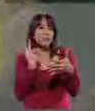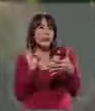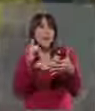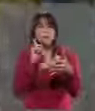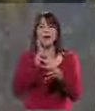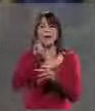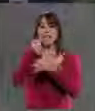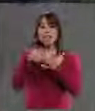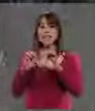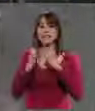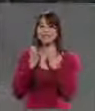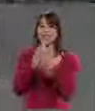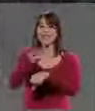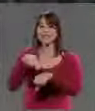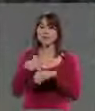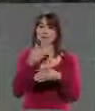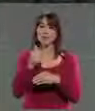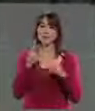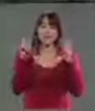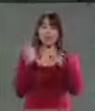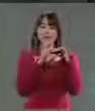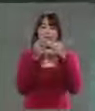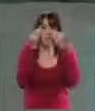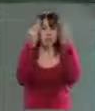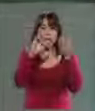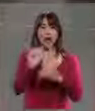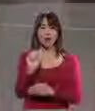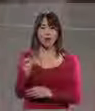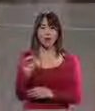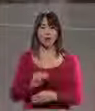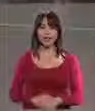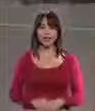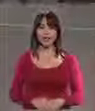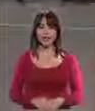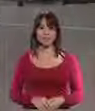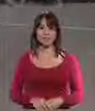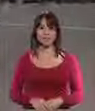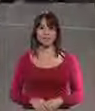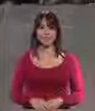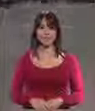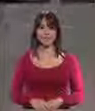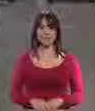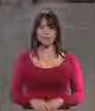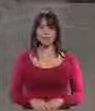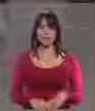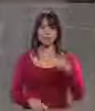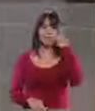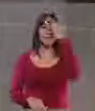participen en una selección va a ser mejor. Para Nexus informó Álvaro Morales.